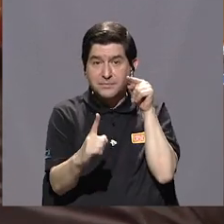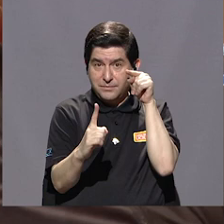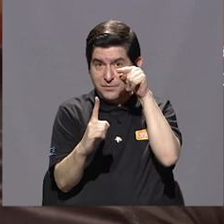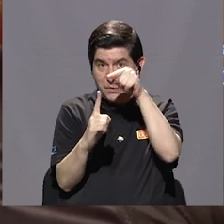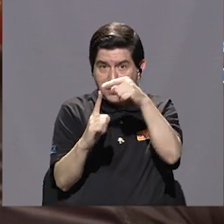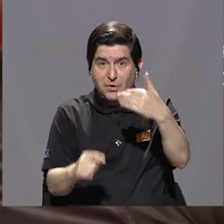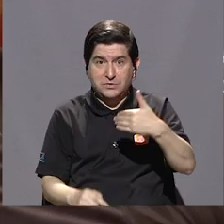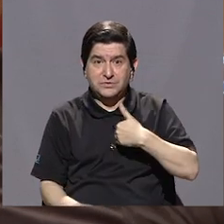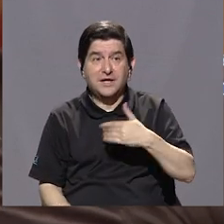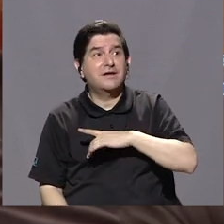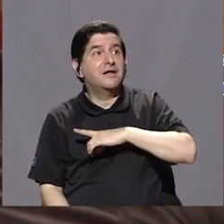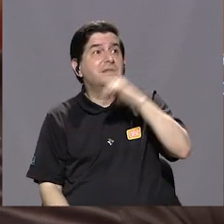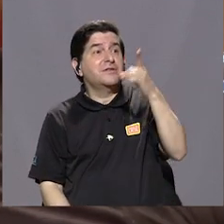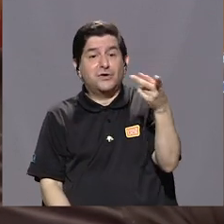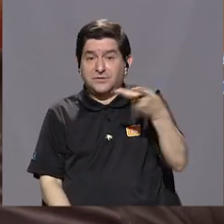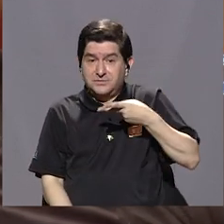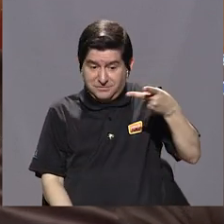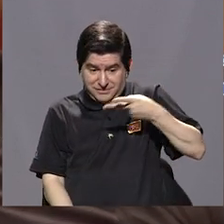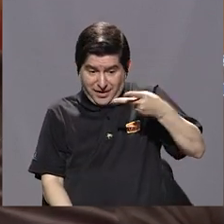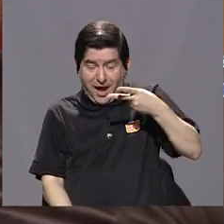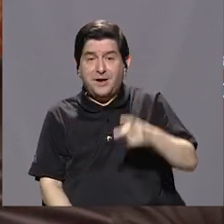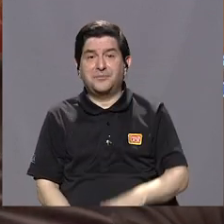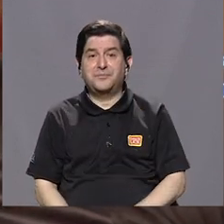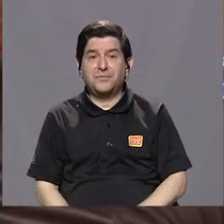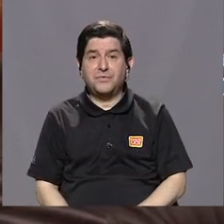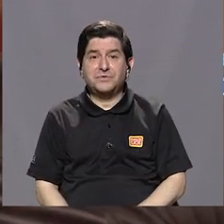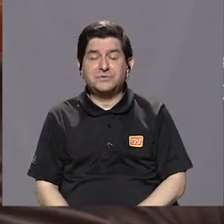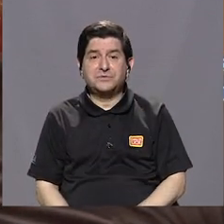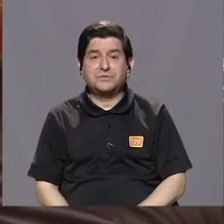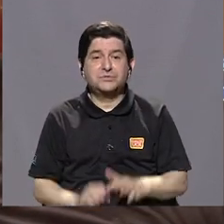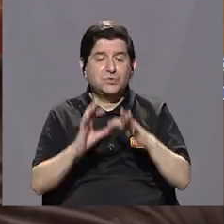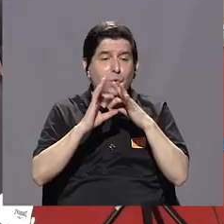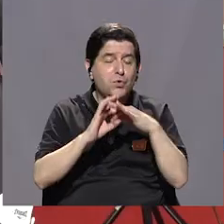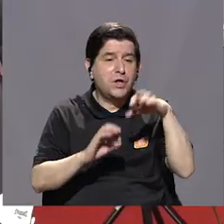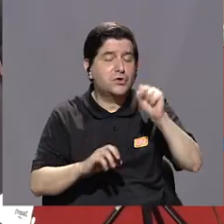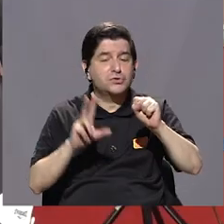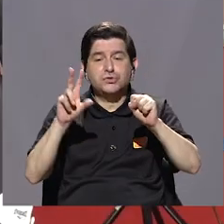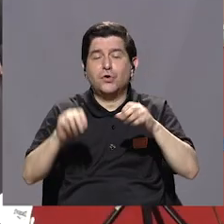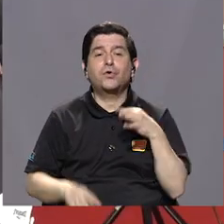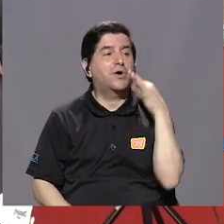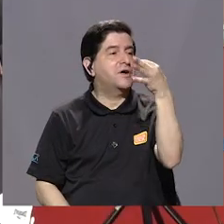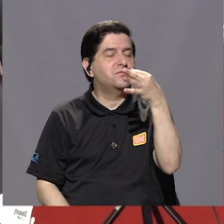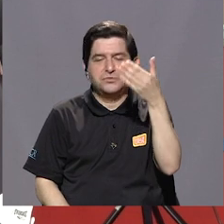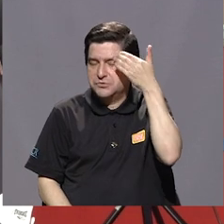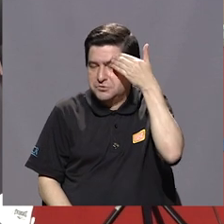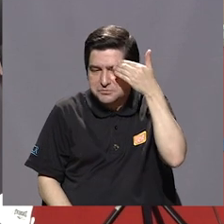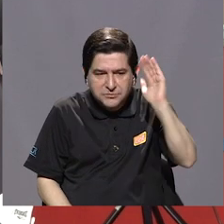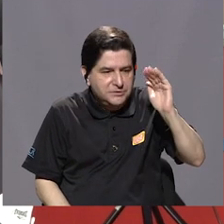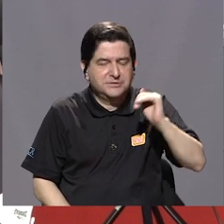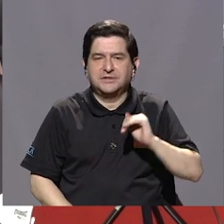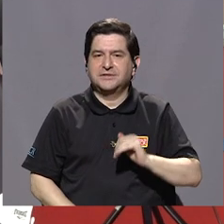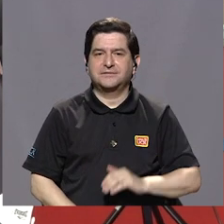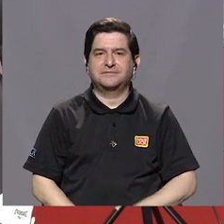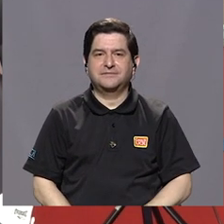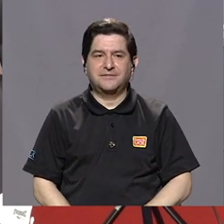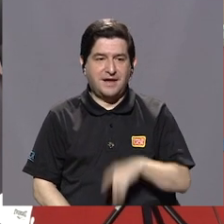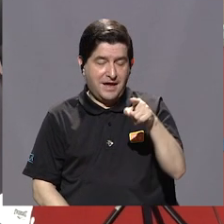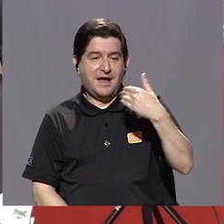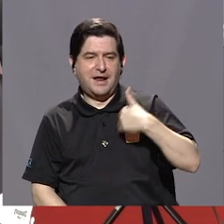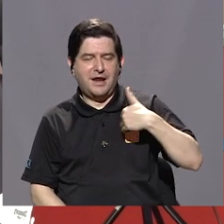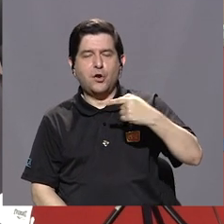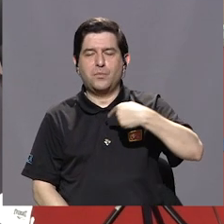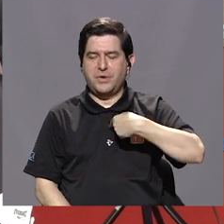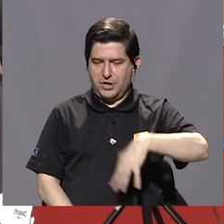que tenía Dios para con nosotros, estemos o no estemos juntos en algún futuro, él fue el hombre que yo